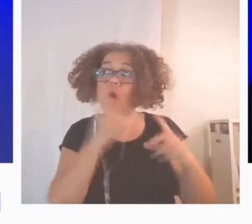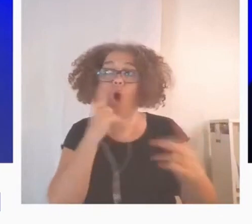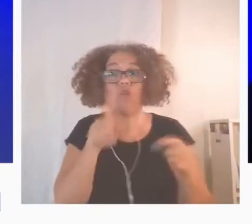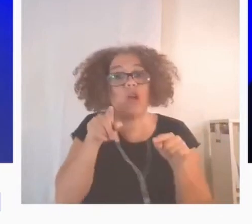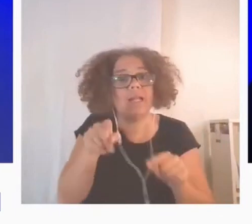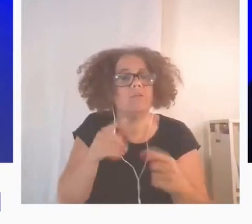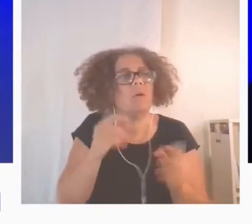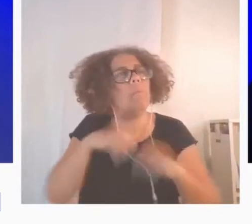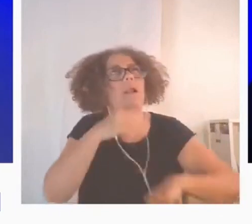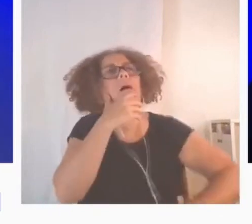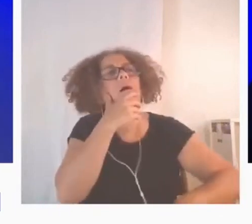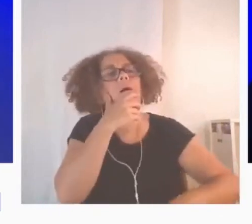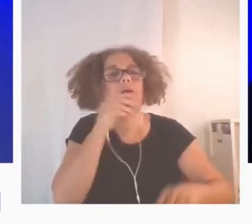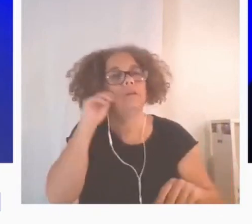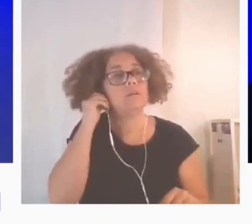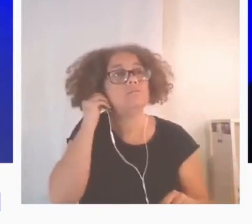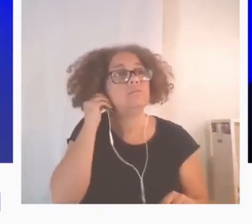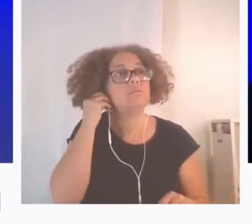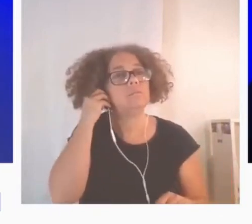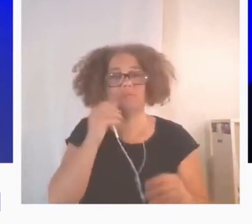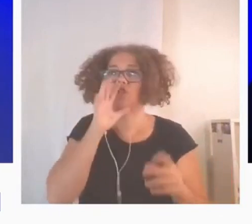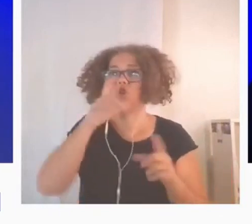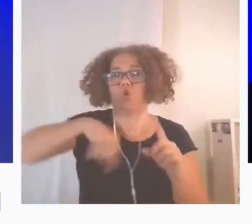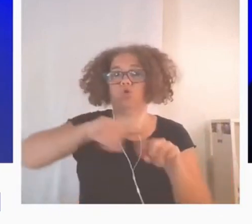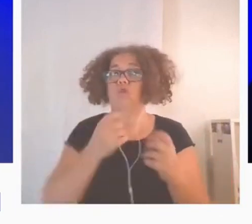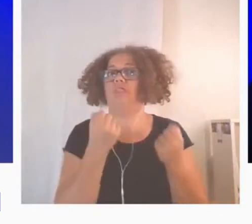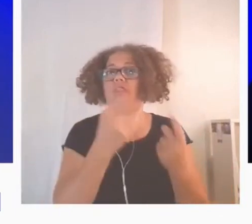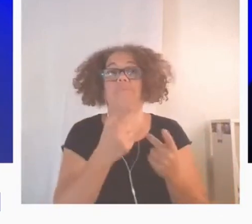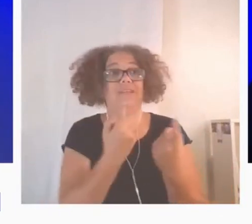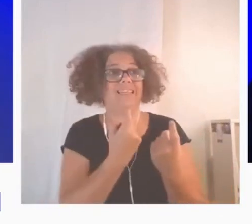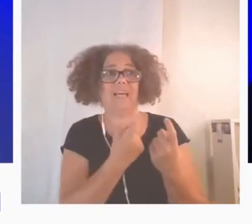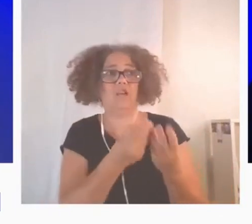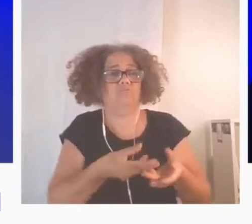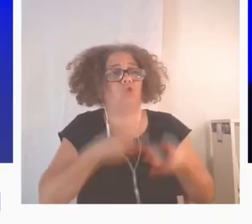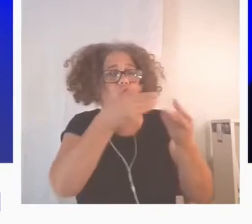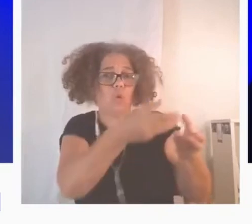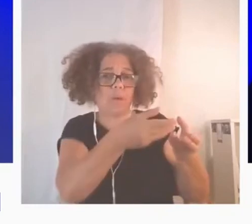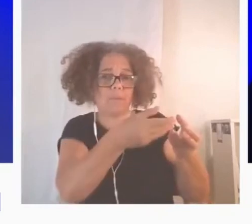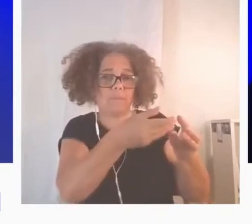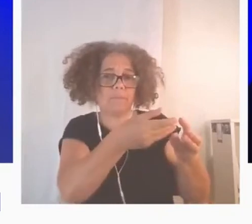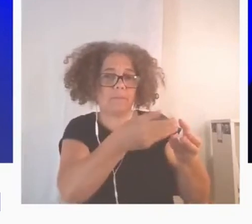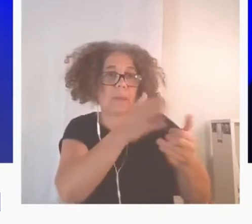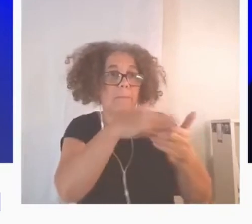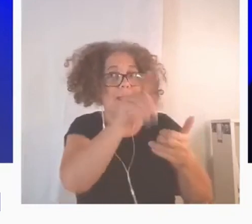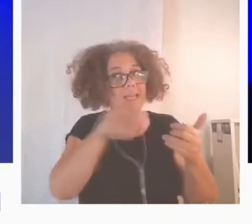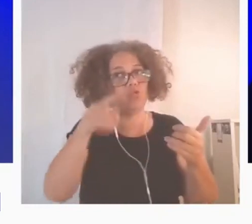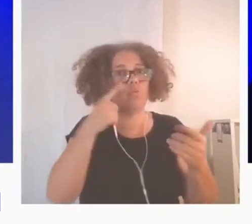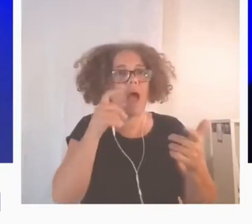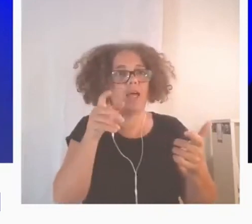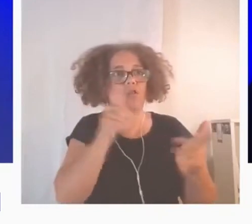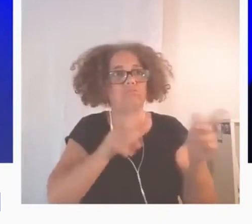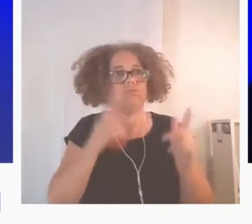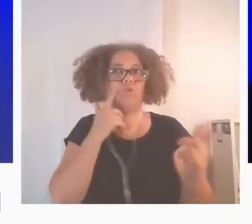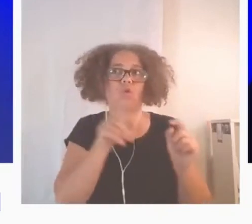vale, pues nosotros te dotamos a ti, empresa, de todo lo necesario para tener, entre comillas, a tu viajero controlado y con